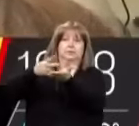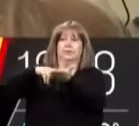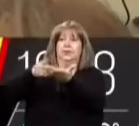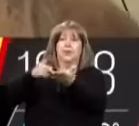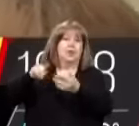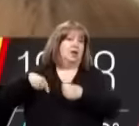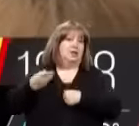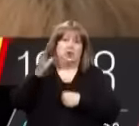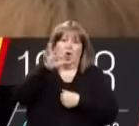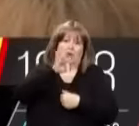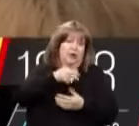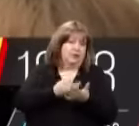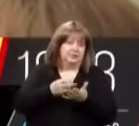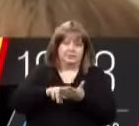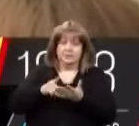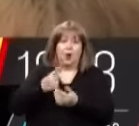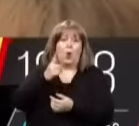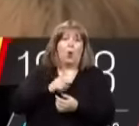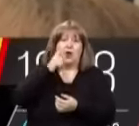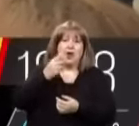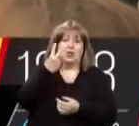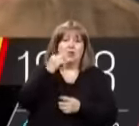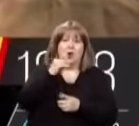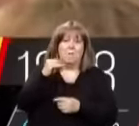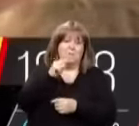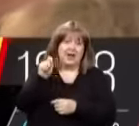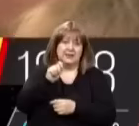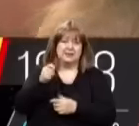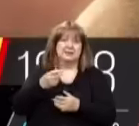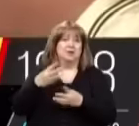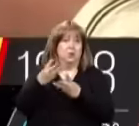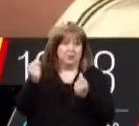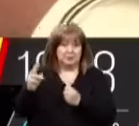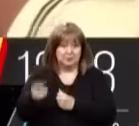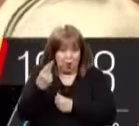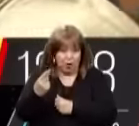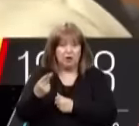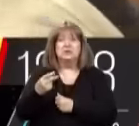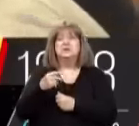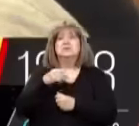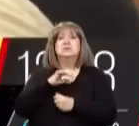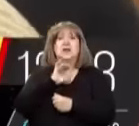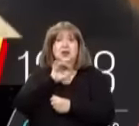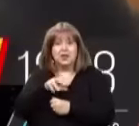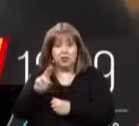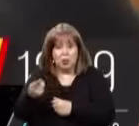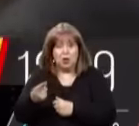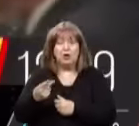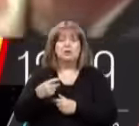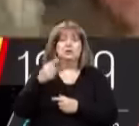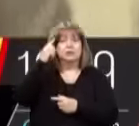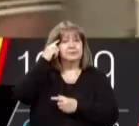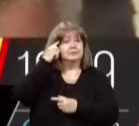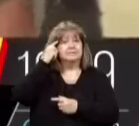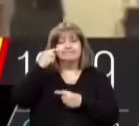que convivimos todos los días. Hace un año, dos meses y días que estamos sufriendo. Pero bueno, esperando esto, el día de hoy